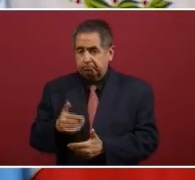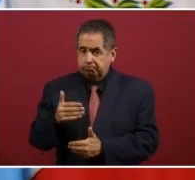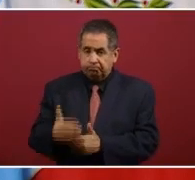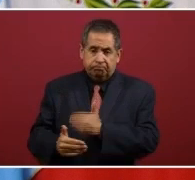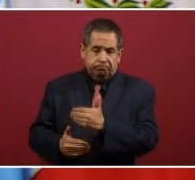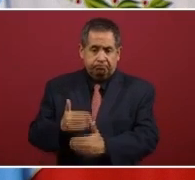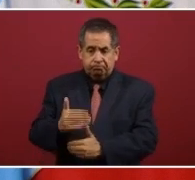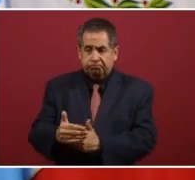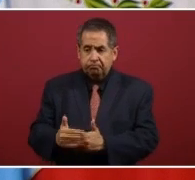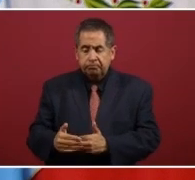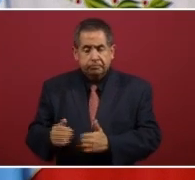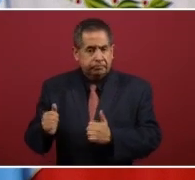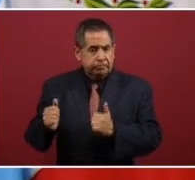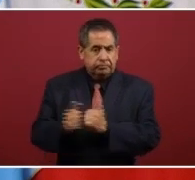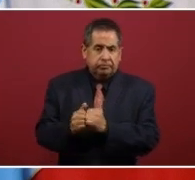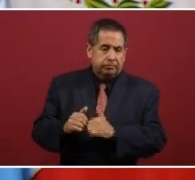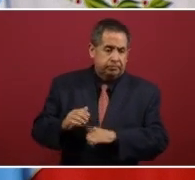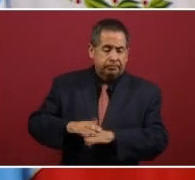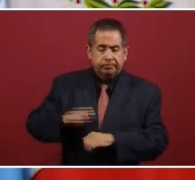con